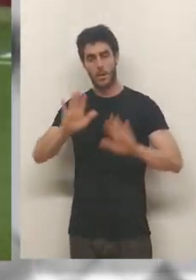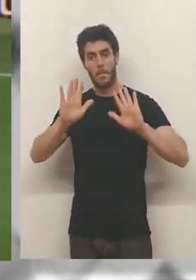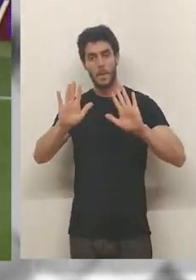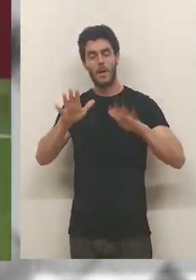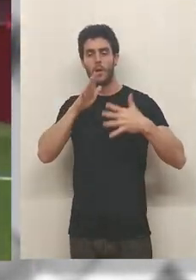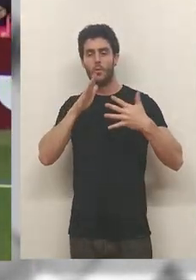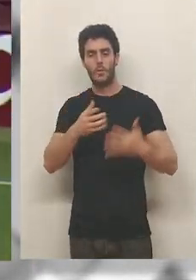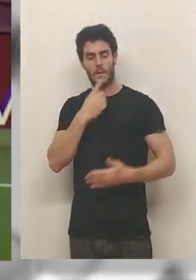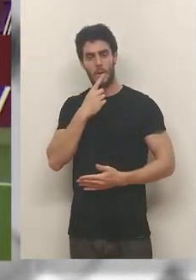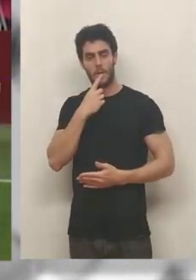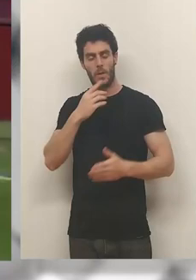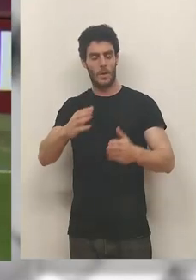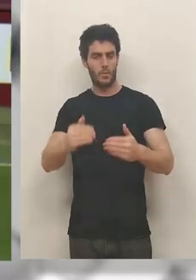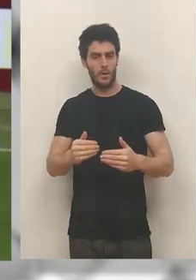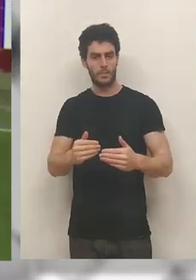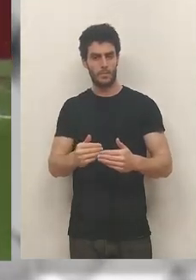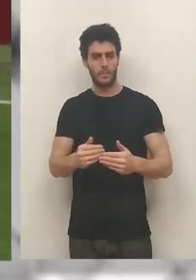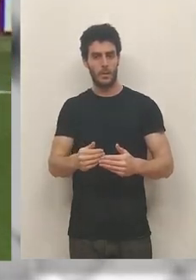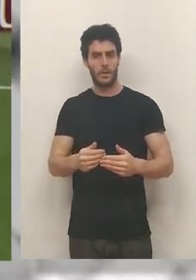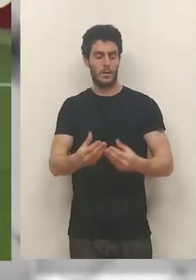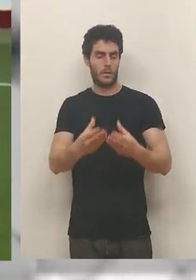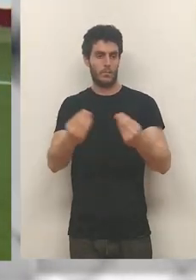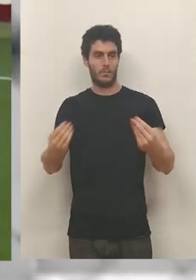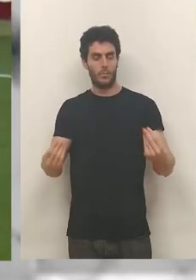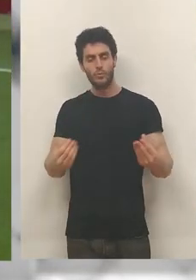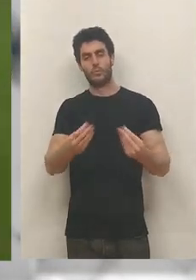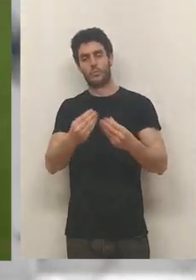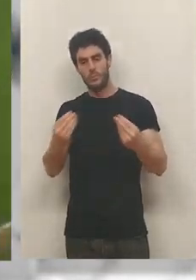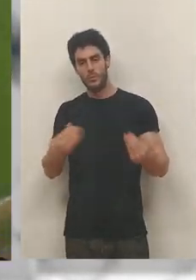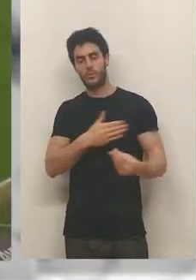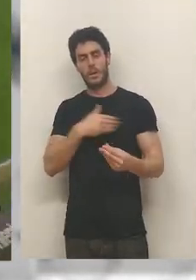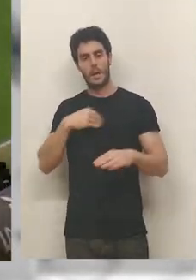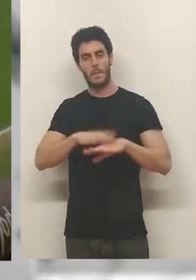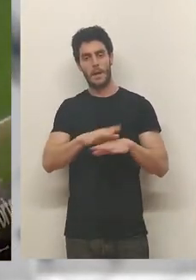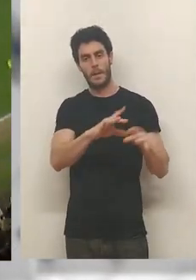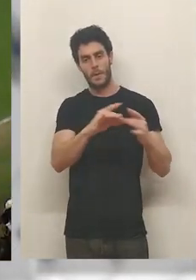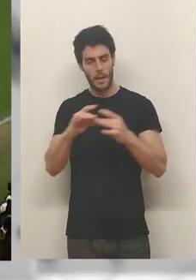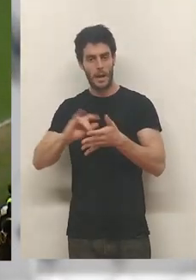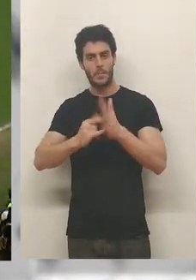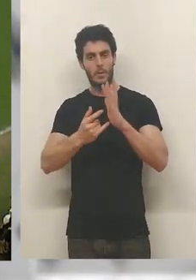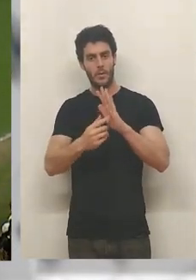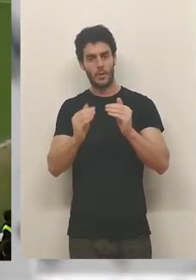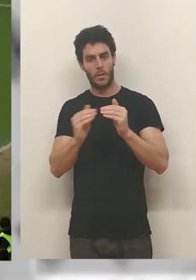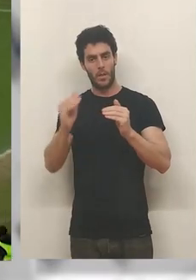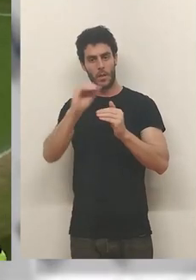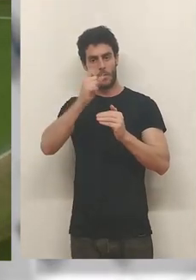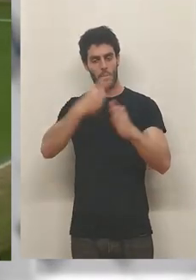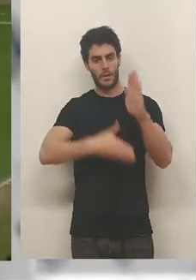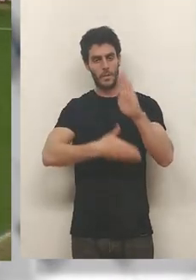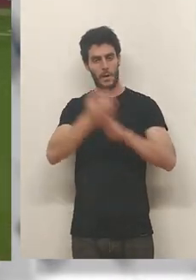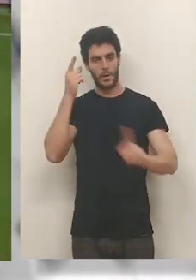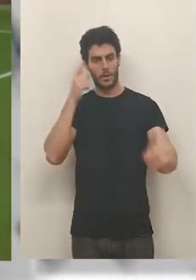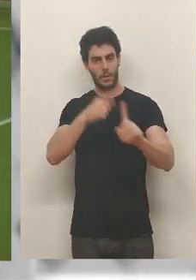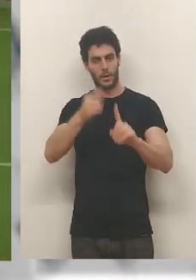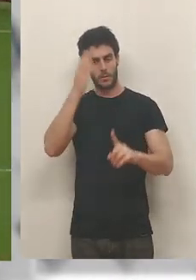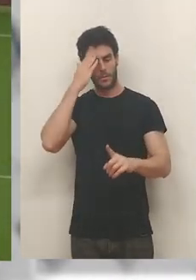candidato aunque de momento dice no tenerlo. Muchos son los nombres que se escuchan para liderar un proyecto en el que el ascenso a